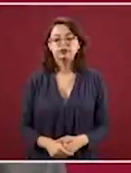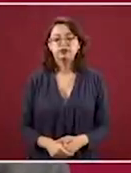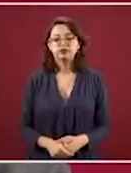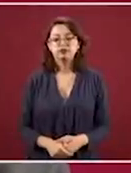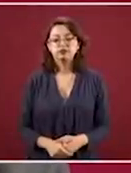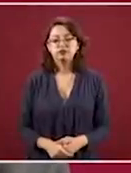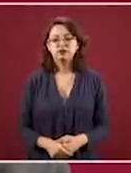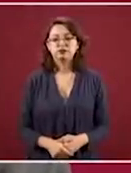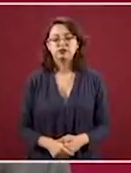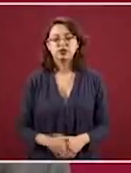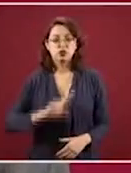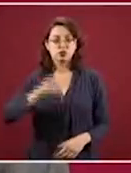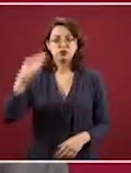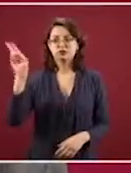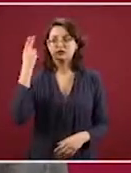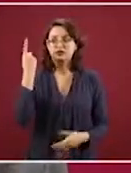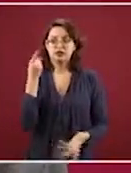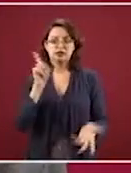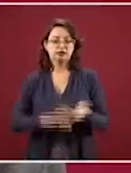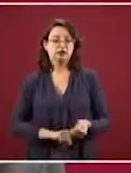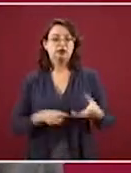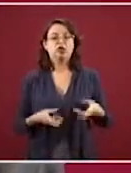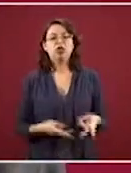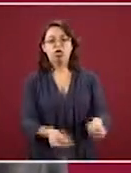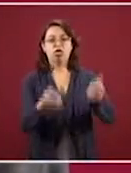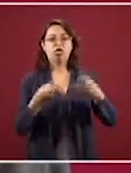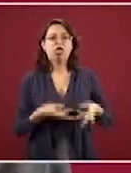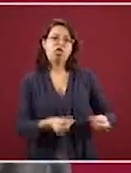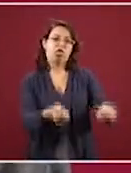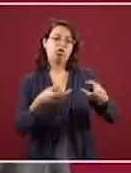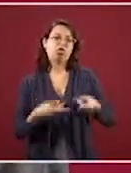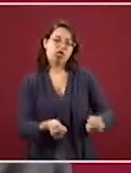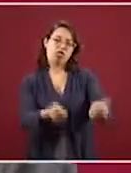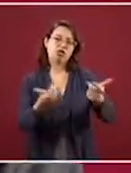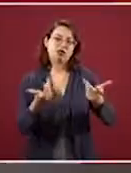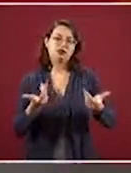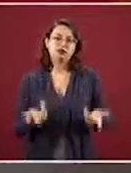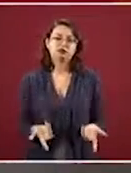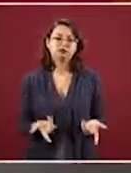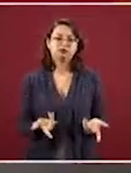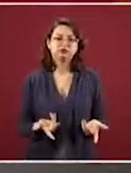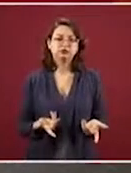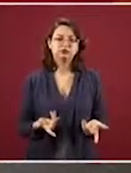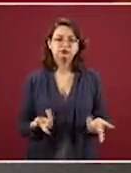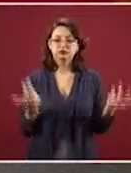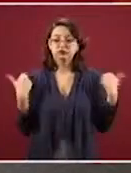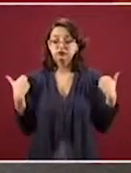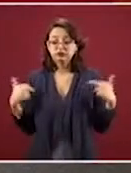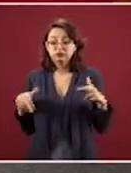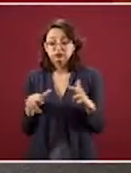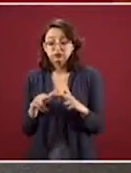mucho gasto superfluo a los maestros